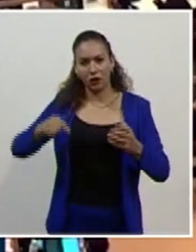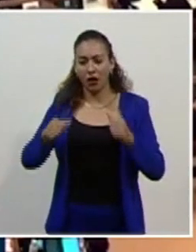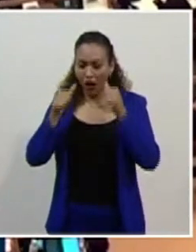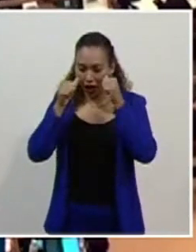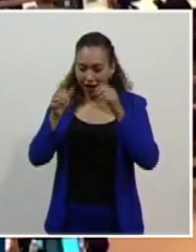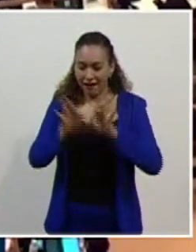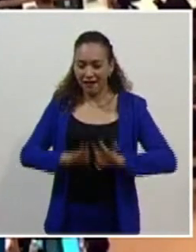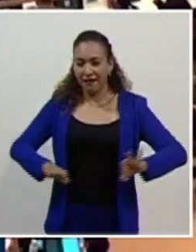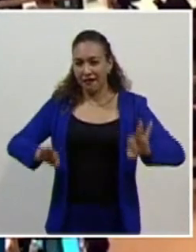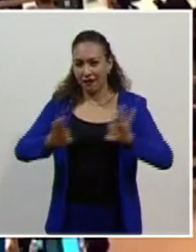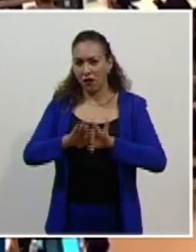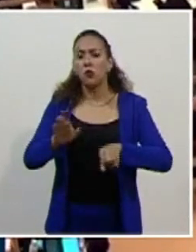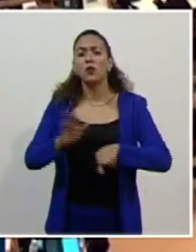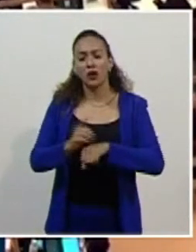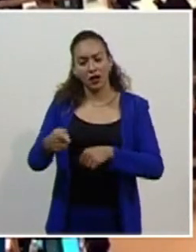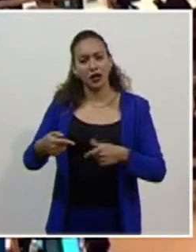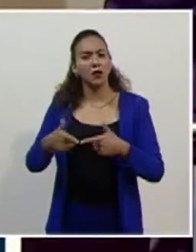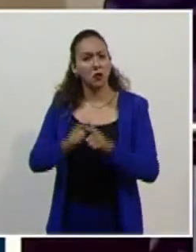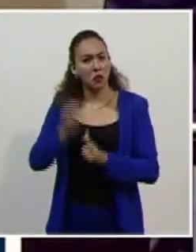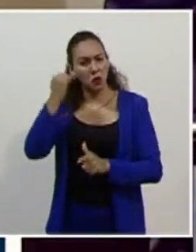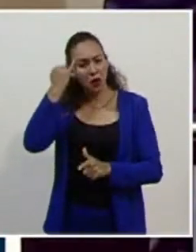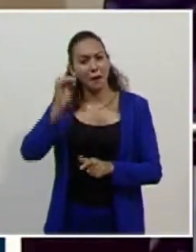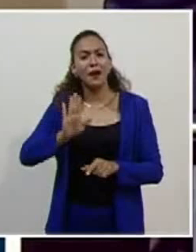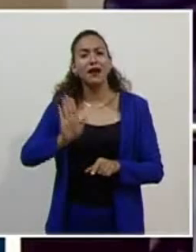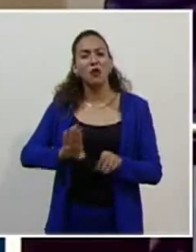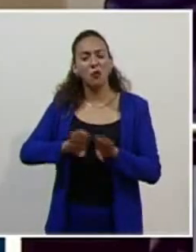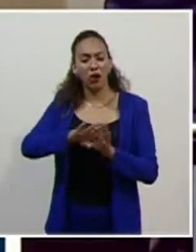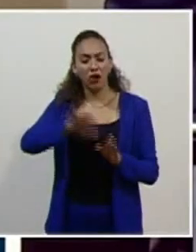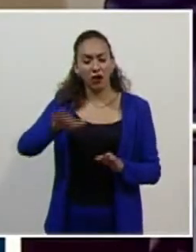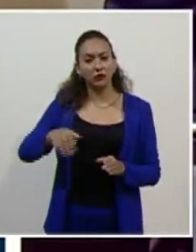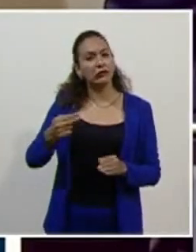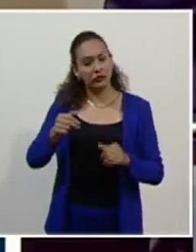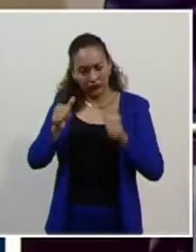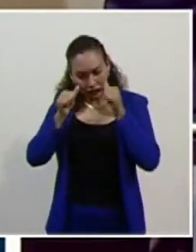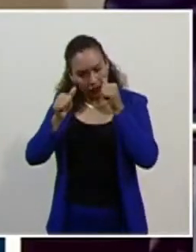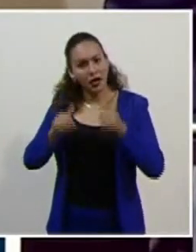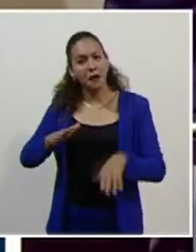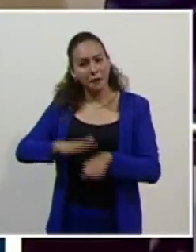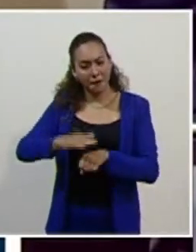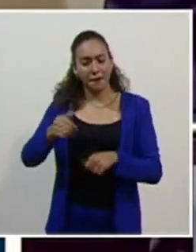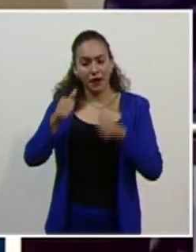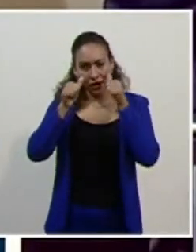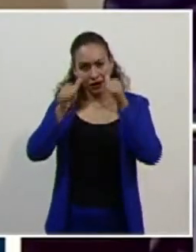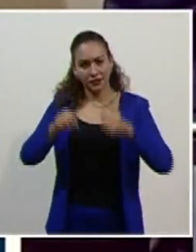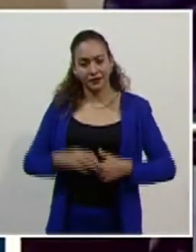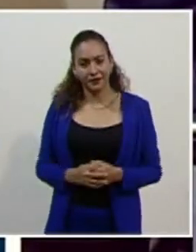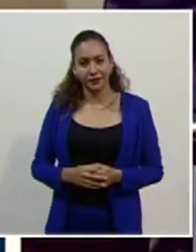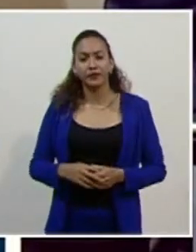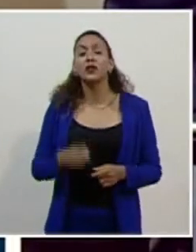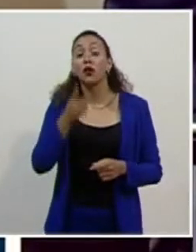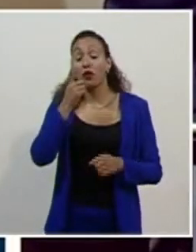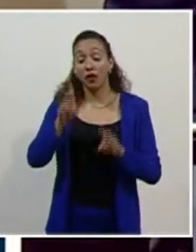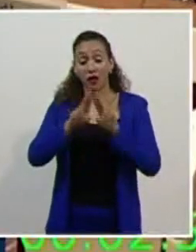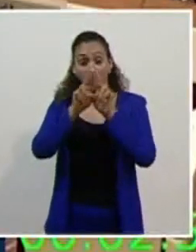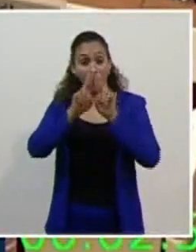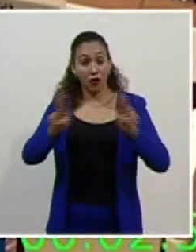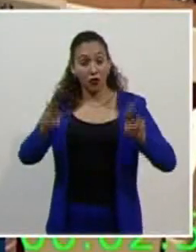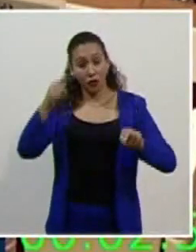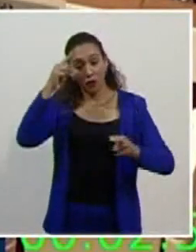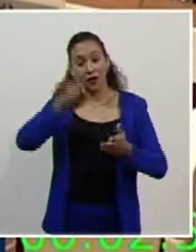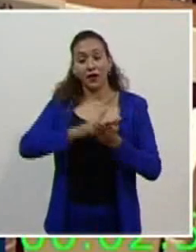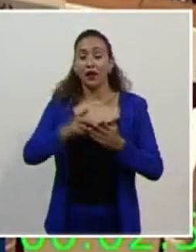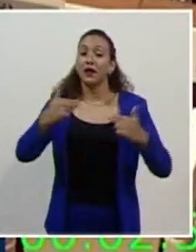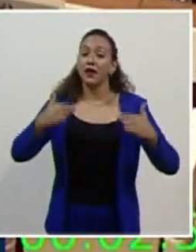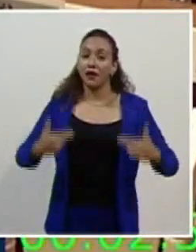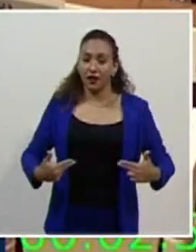crucial valorar y honrar sus conocimientos y perspectivas, aseguró el alto comisionado de las Naciones Unidas para los Derechos